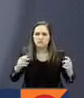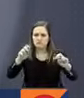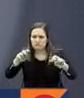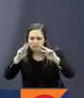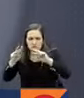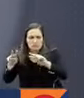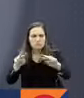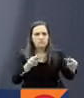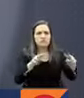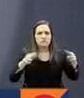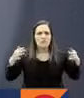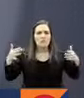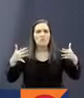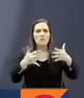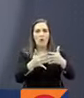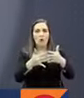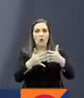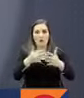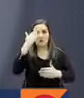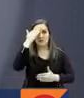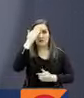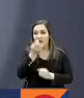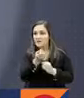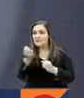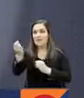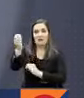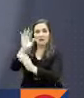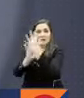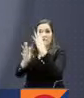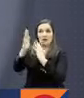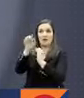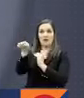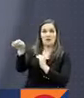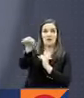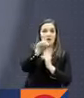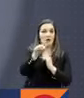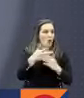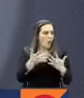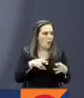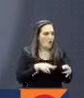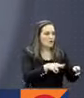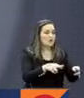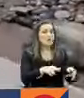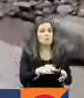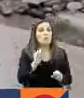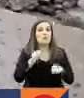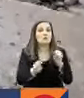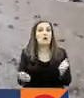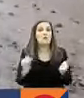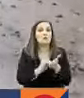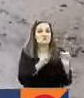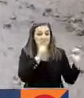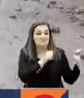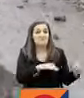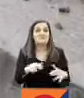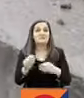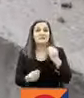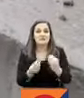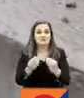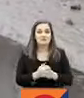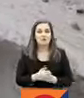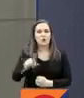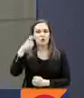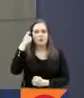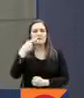en el Piemonte Amazónico y que las probabilidades de que vuelva a ocurrir una avalancha pues están ahí. El gobierno nacional reconoce